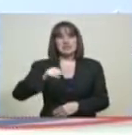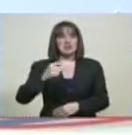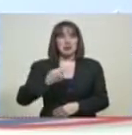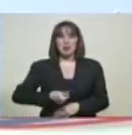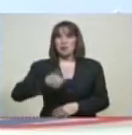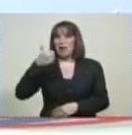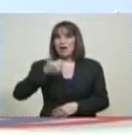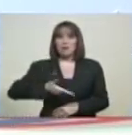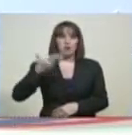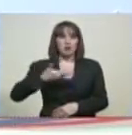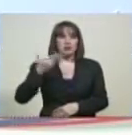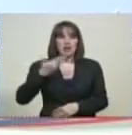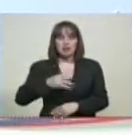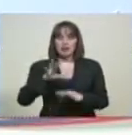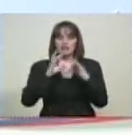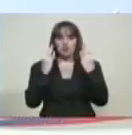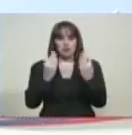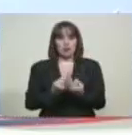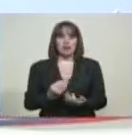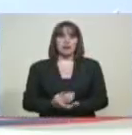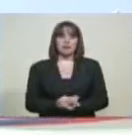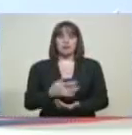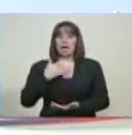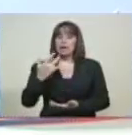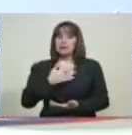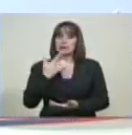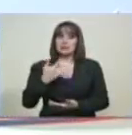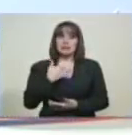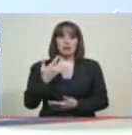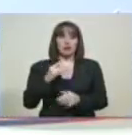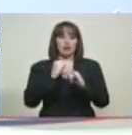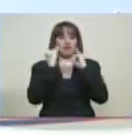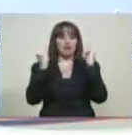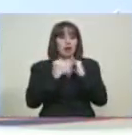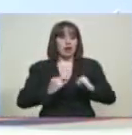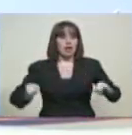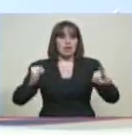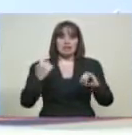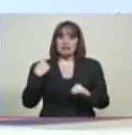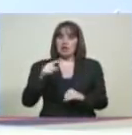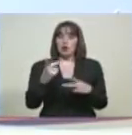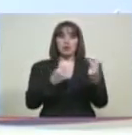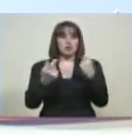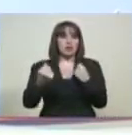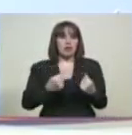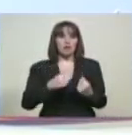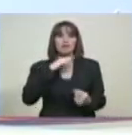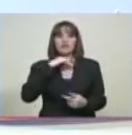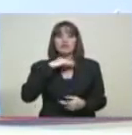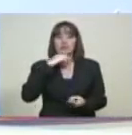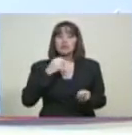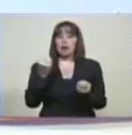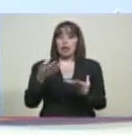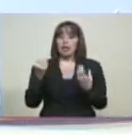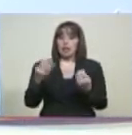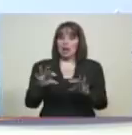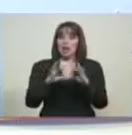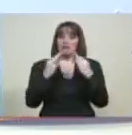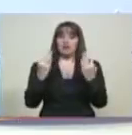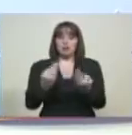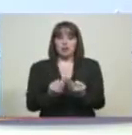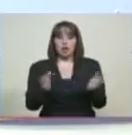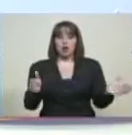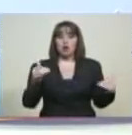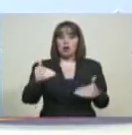importante es el hogar y me siento feliz que tengo los recursos suficientes para proteger al hogar tanto con los